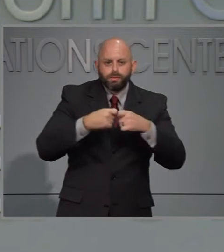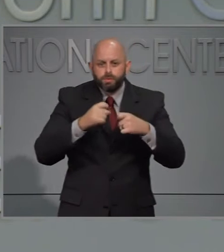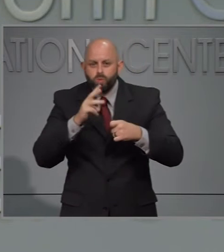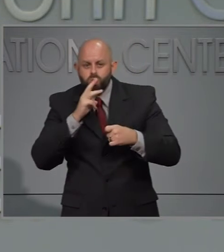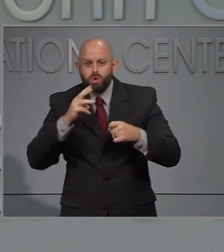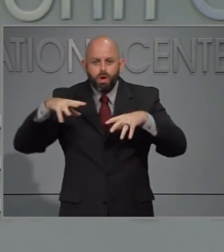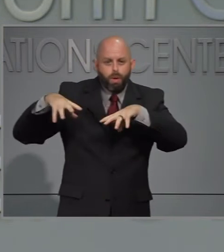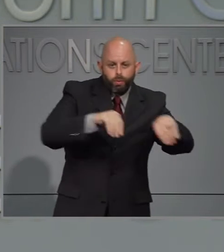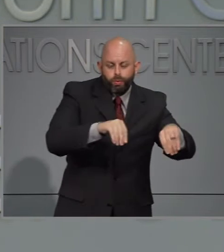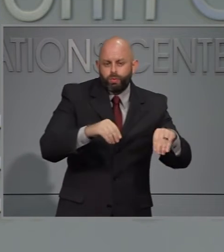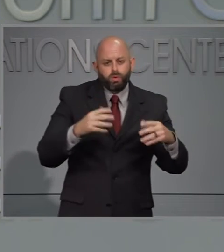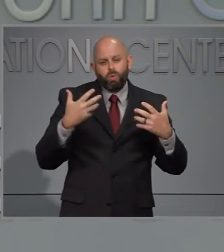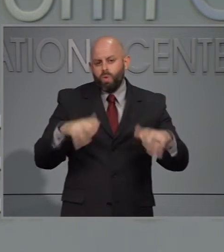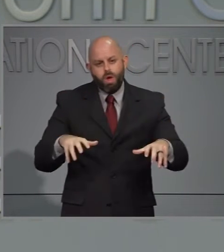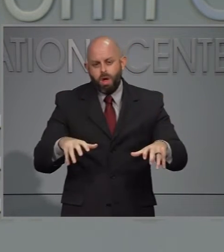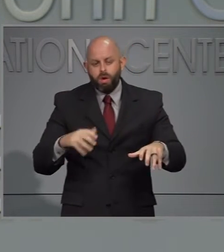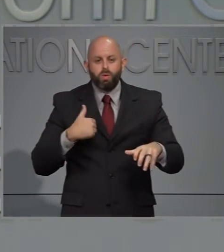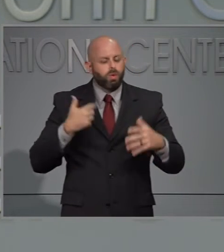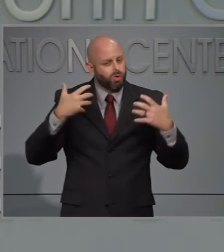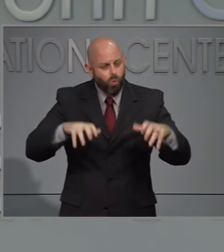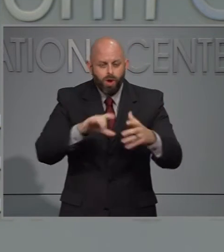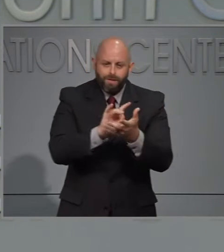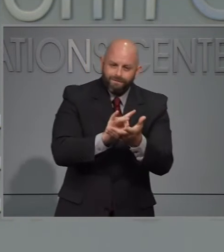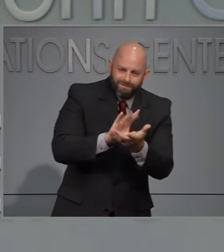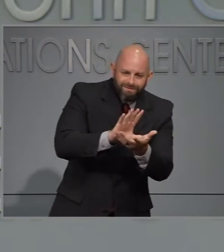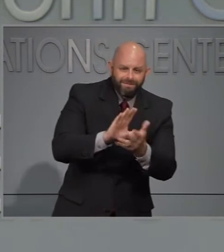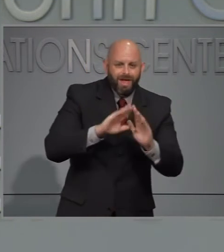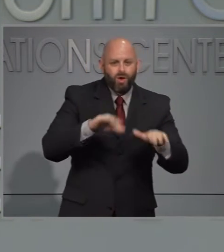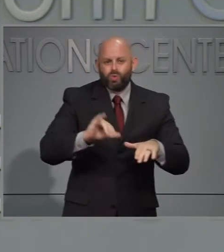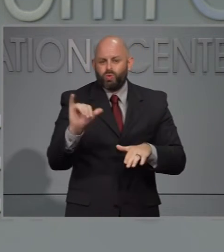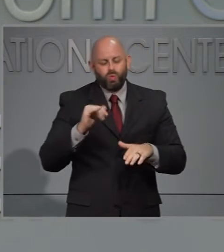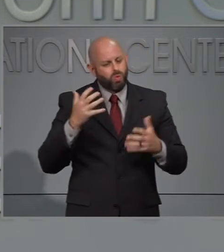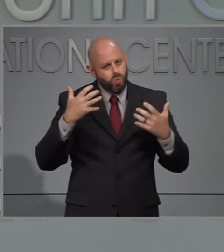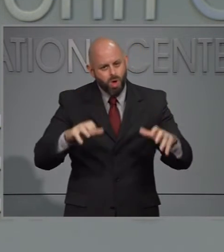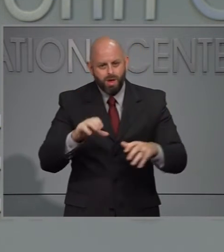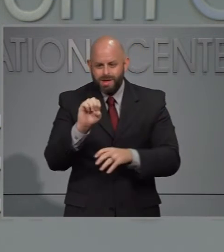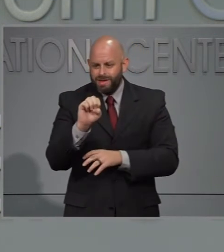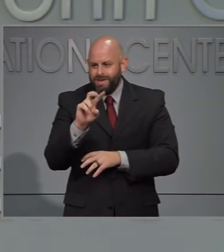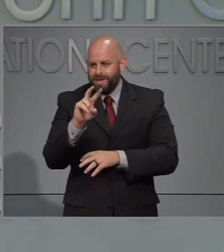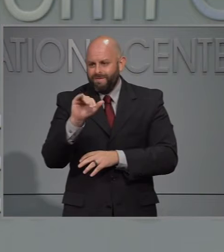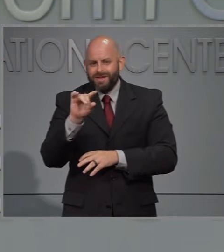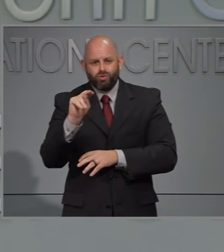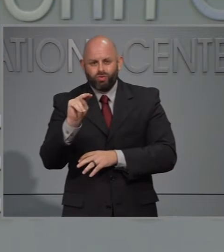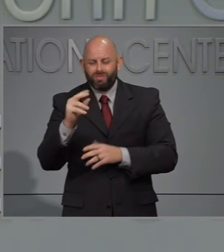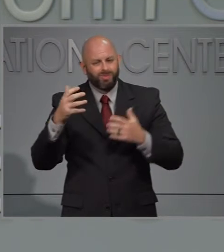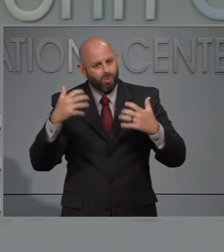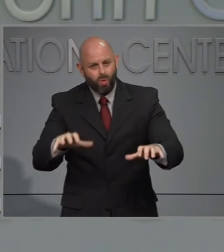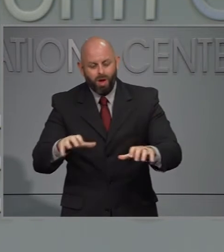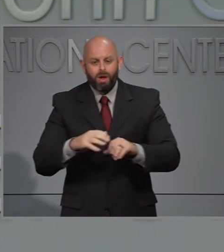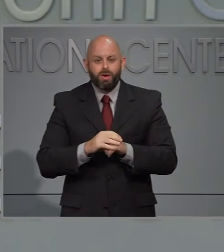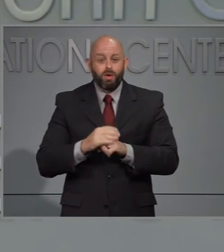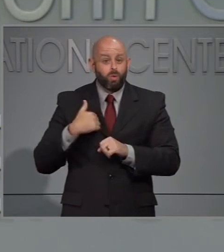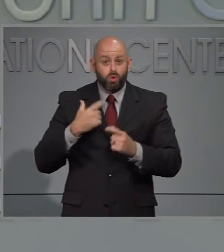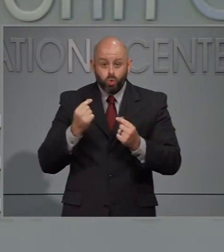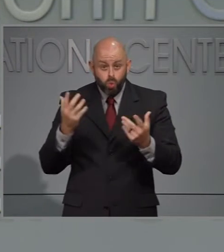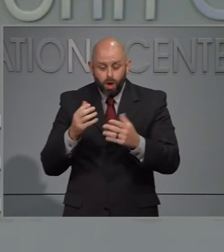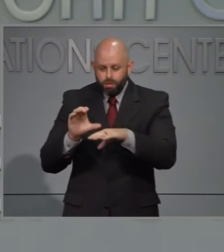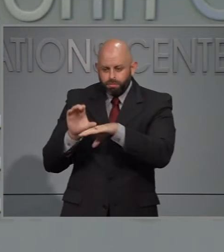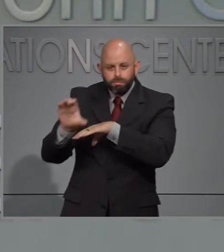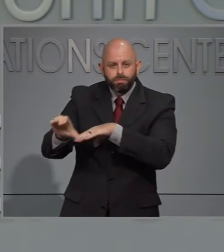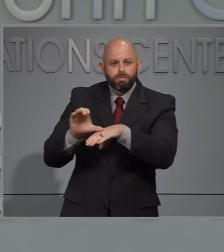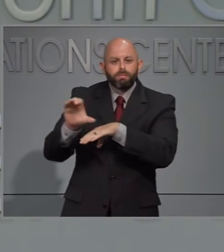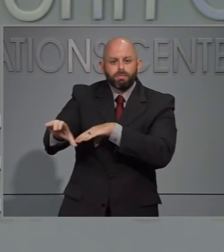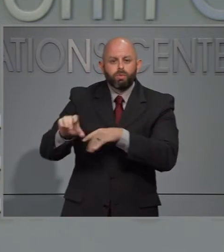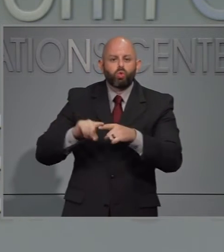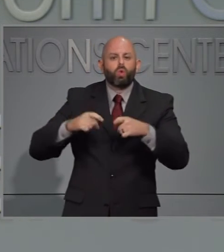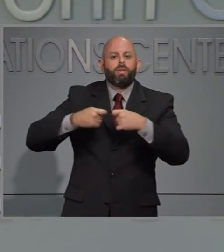la Ley CARES Act es hacer que las compañías de servicios públicos puedan cerciorarse